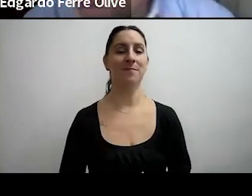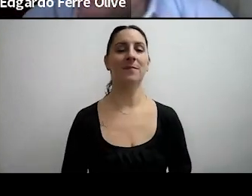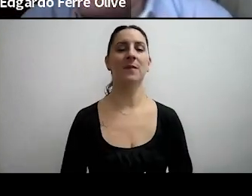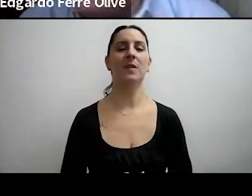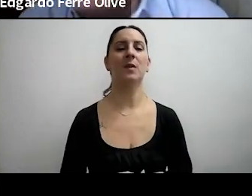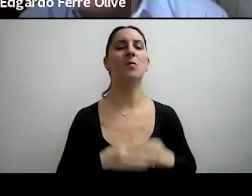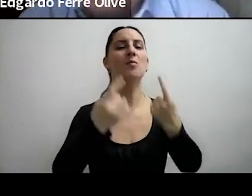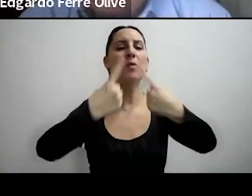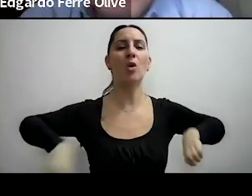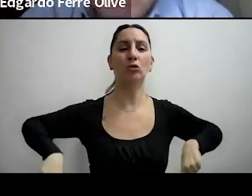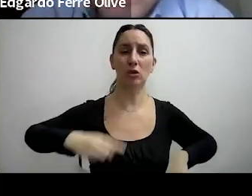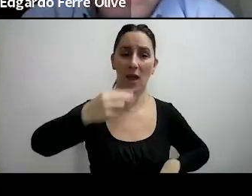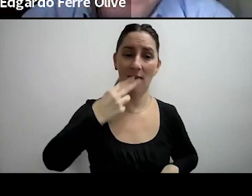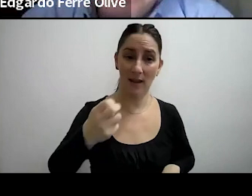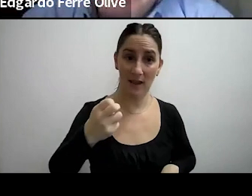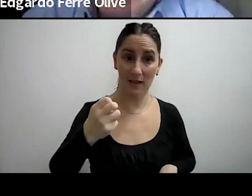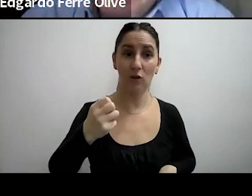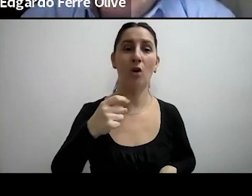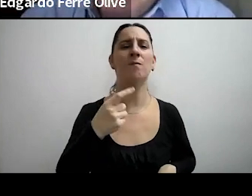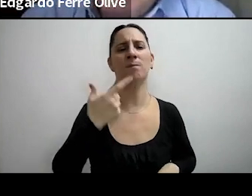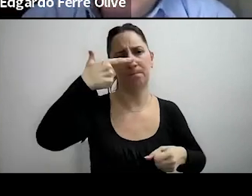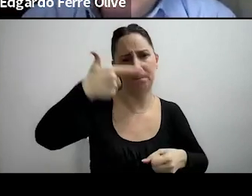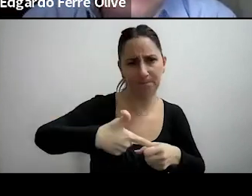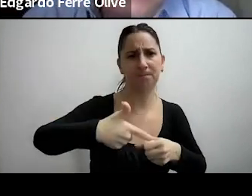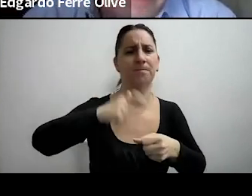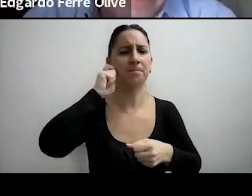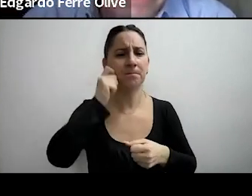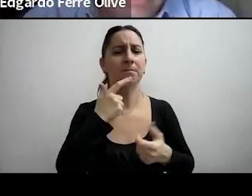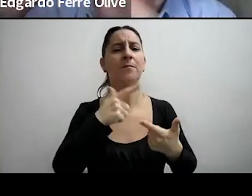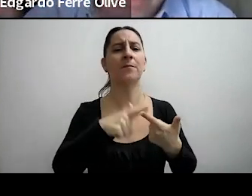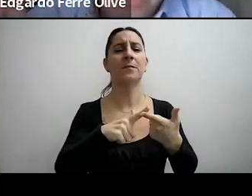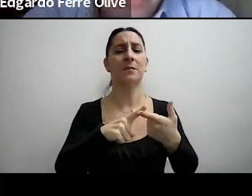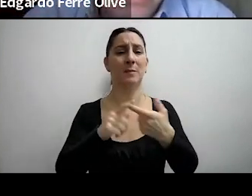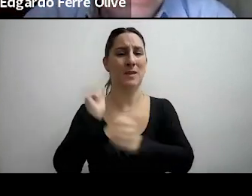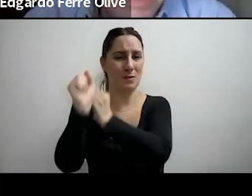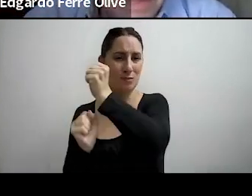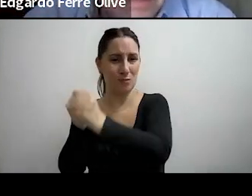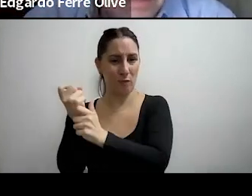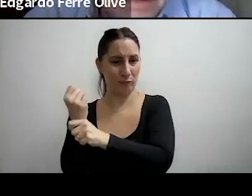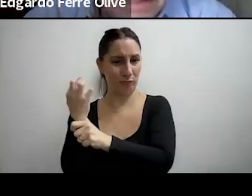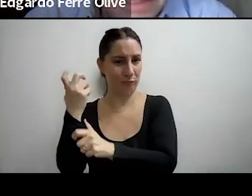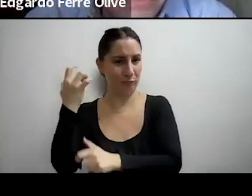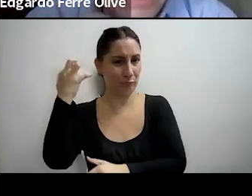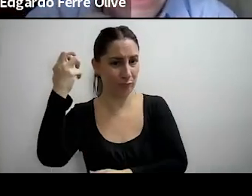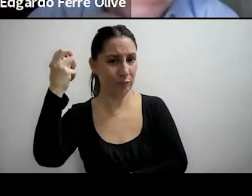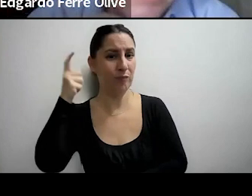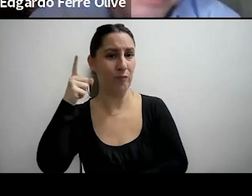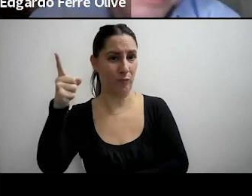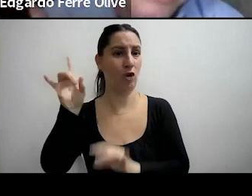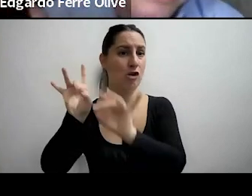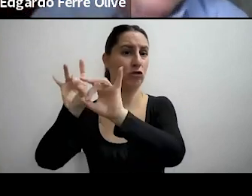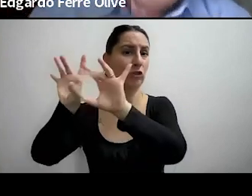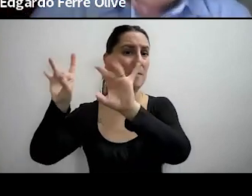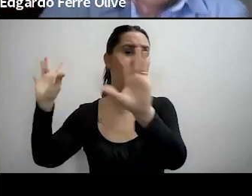productos energéticos, todo lo que sea combustibles. Las emisiones, le había comentado, tengan cuidado el tema de la contaminación